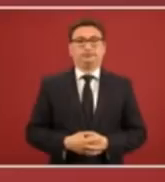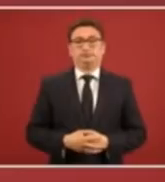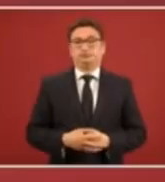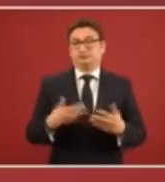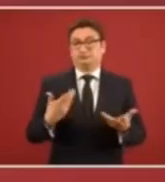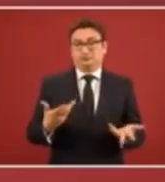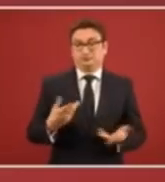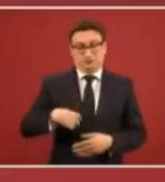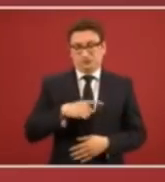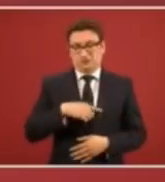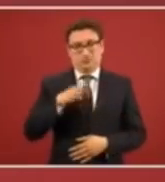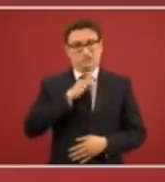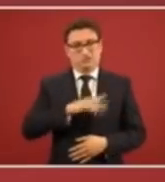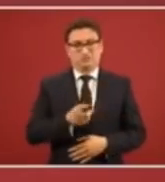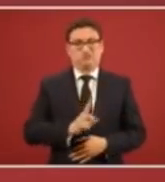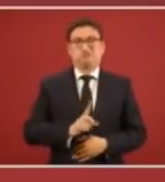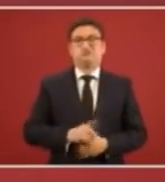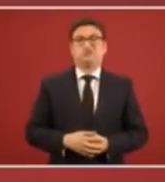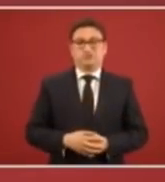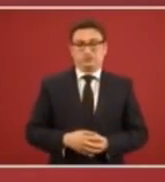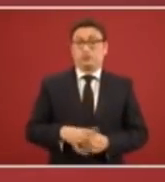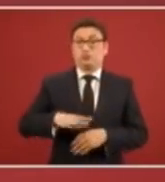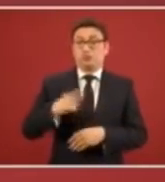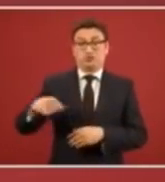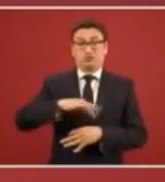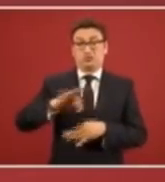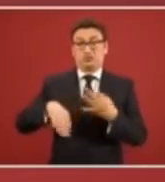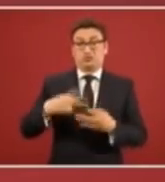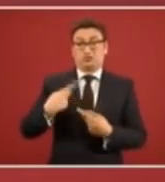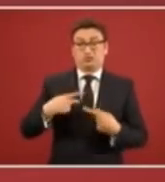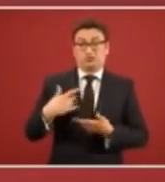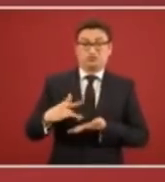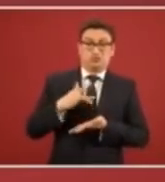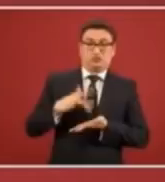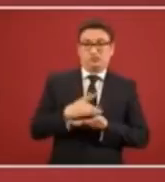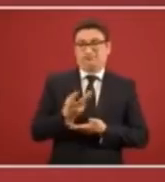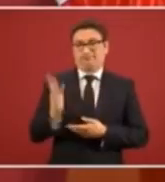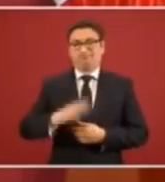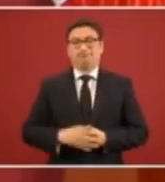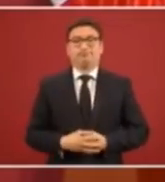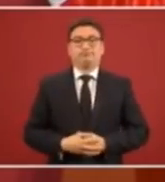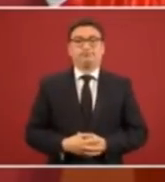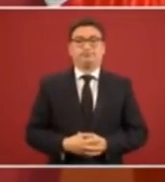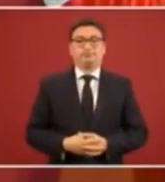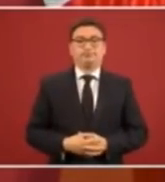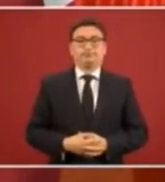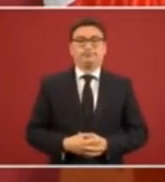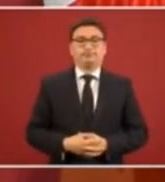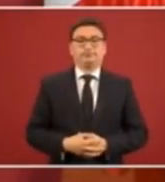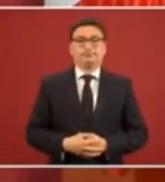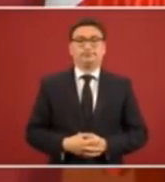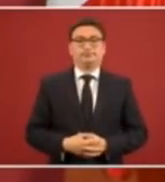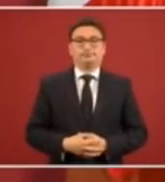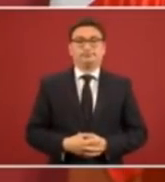no estamos mal. O sea, en cuanto a respaldo de los ciudadanos,